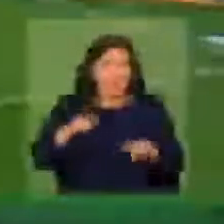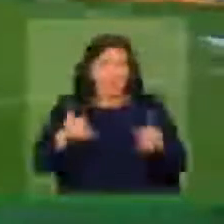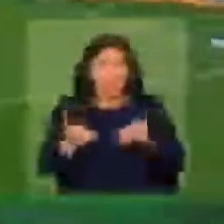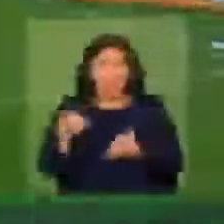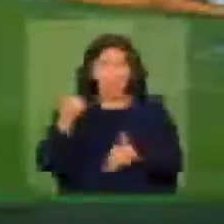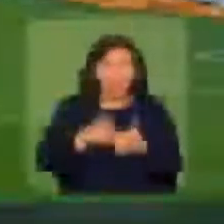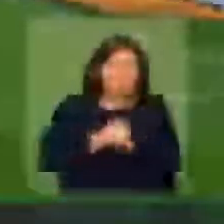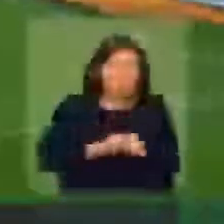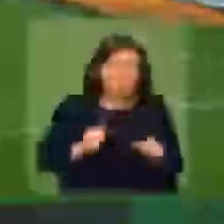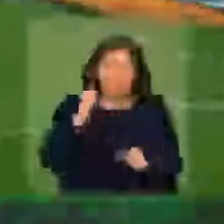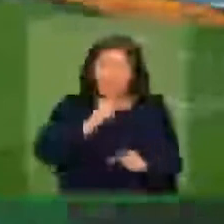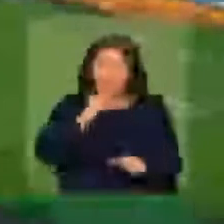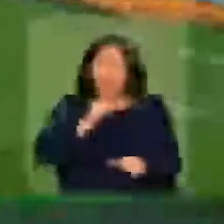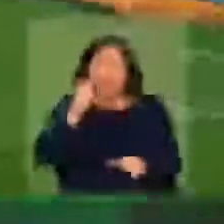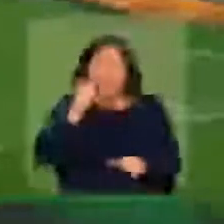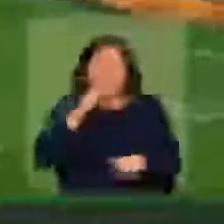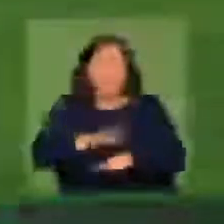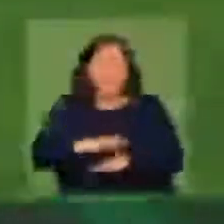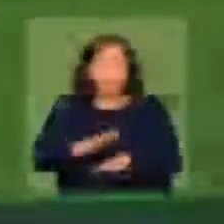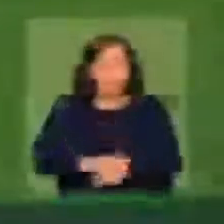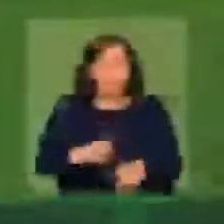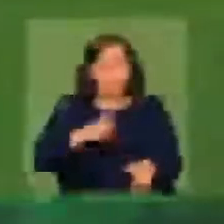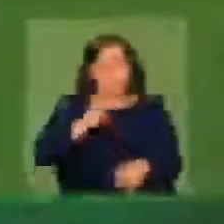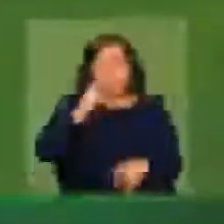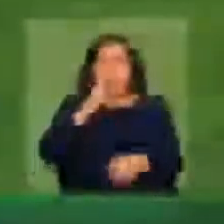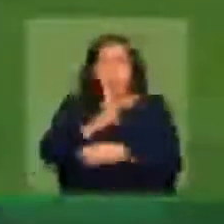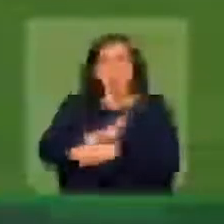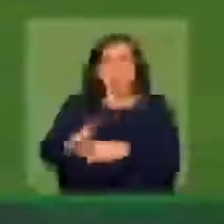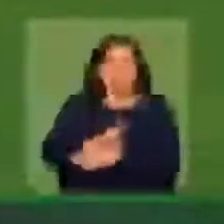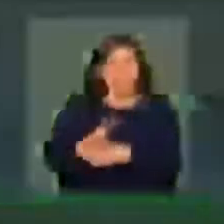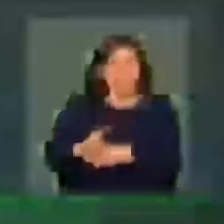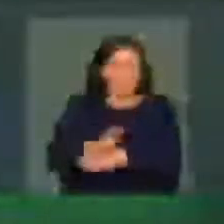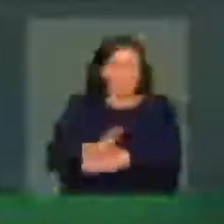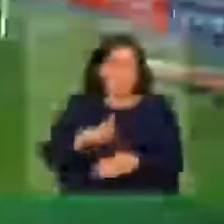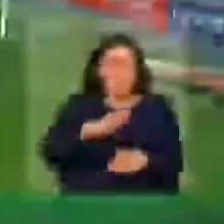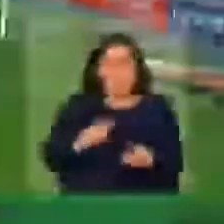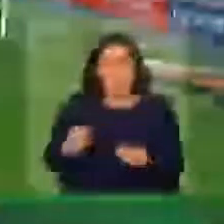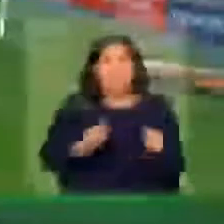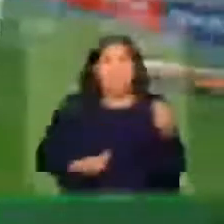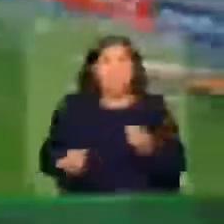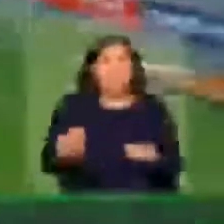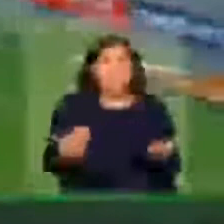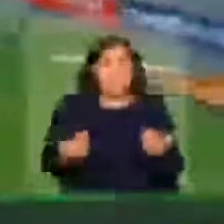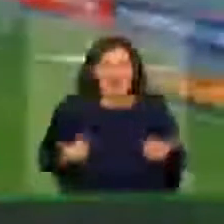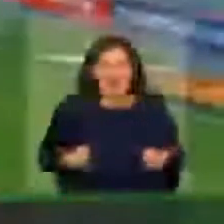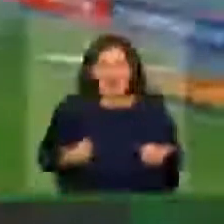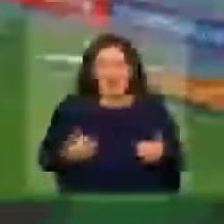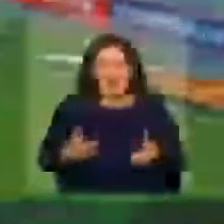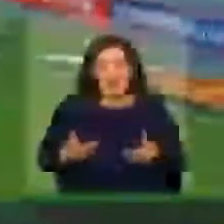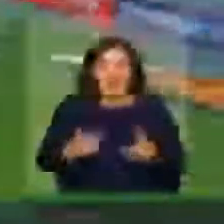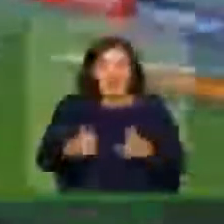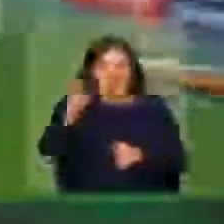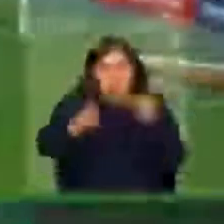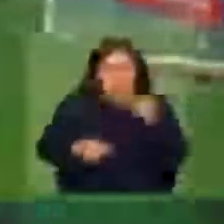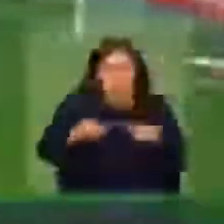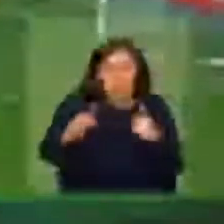los problemas que se daban en ese momento. Teníamos problemas defensivos en el medio campo y tuvieron que salir hombres que tienen mucho manejo y son influyentes en el